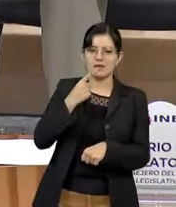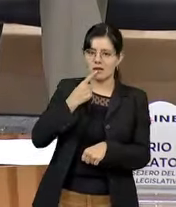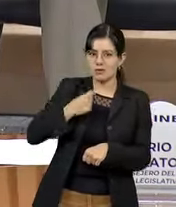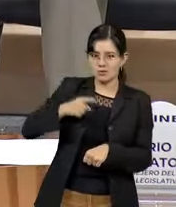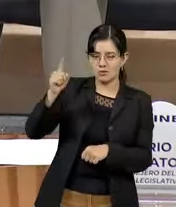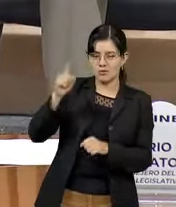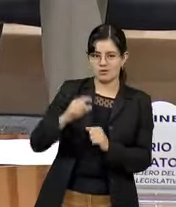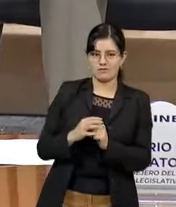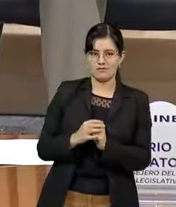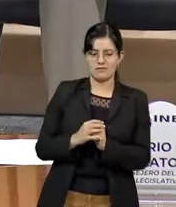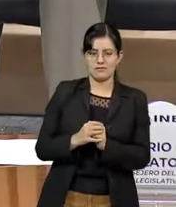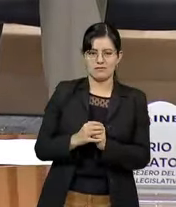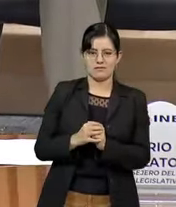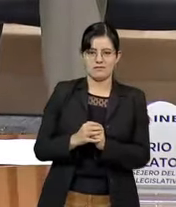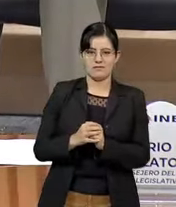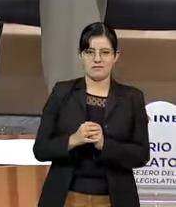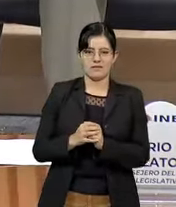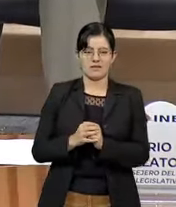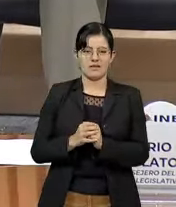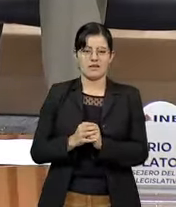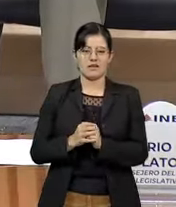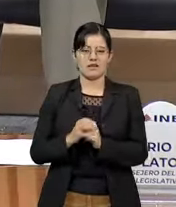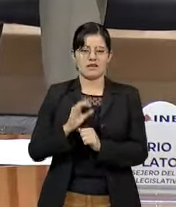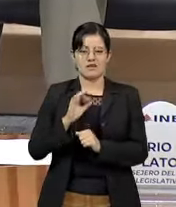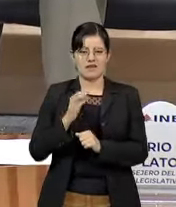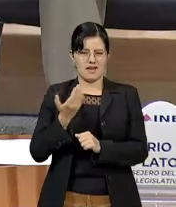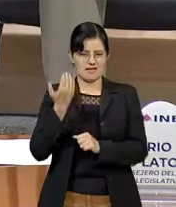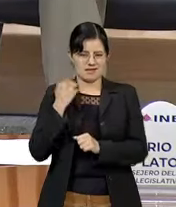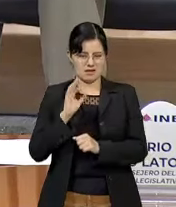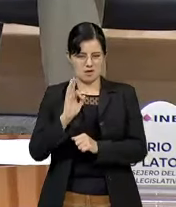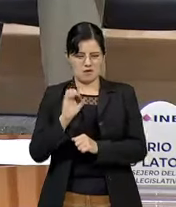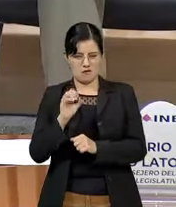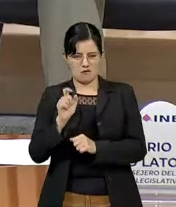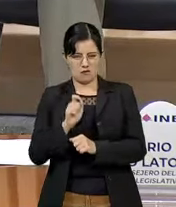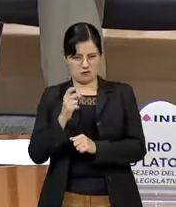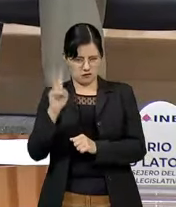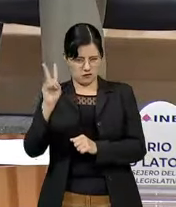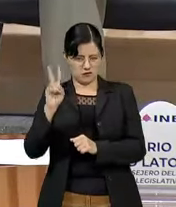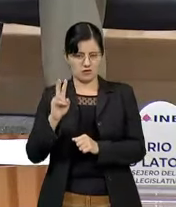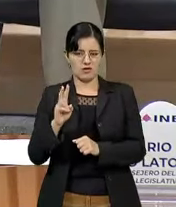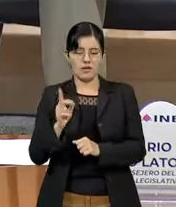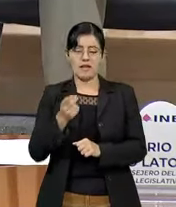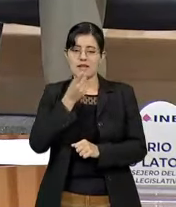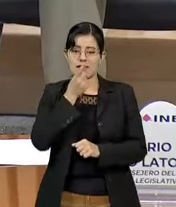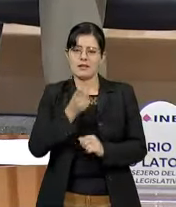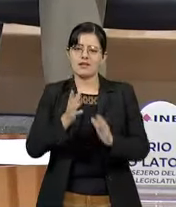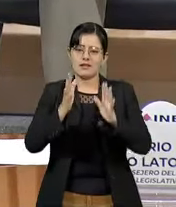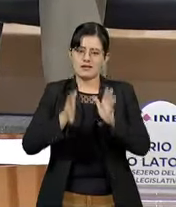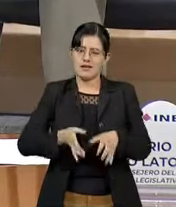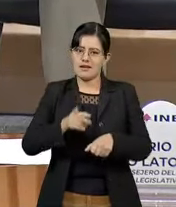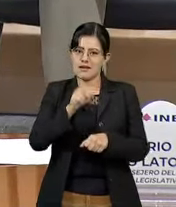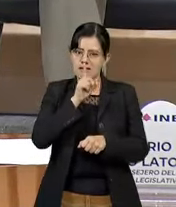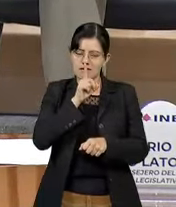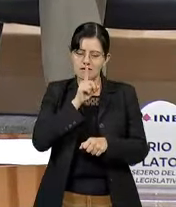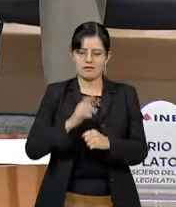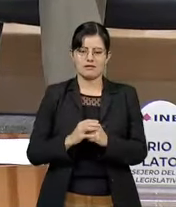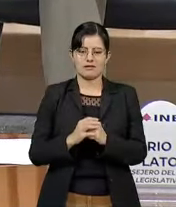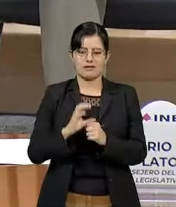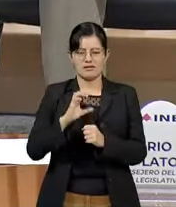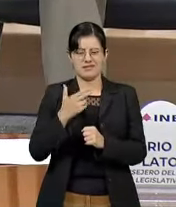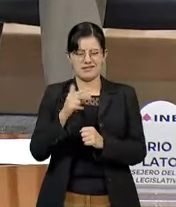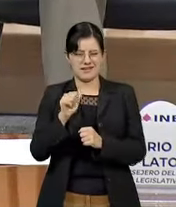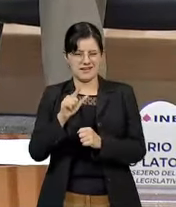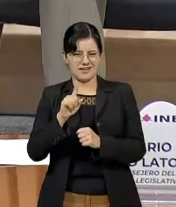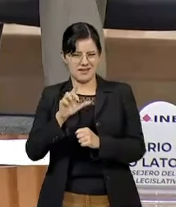queja de de esa manifestación que tuvo Fox en aquel momento del cual derivó del yacay te chachalaca es una